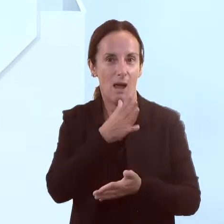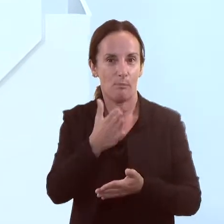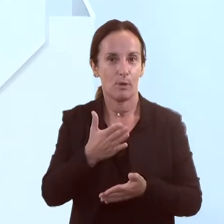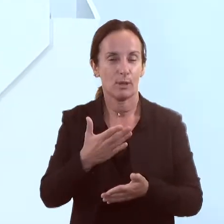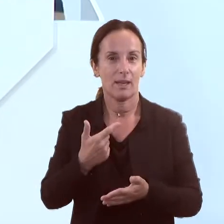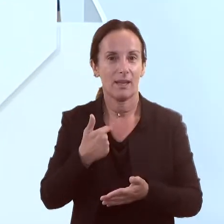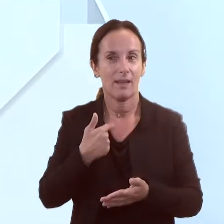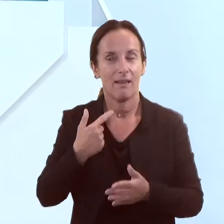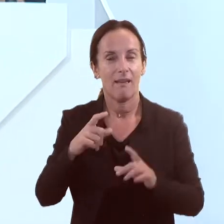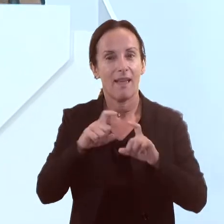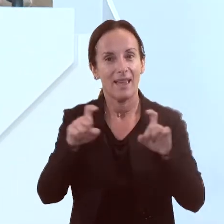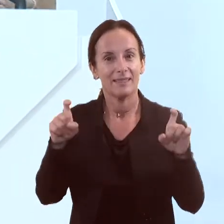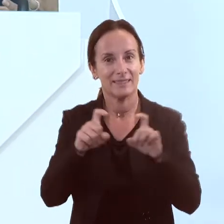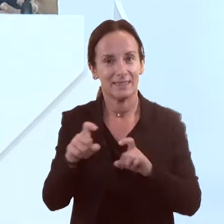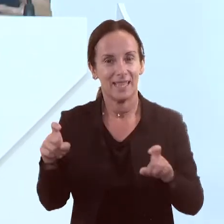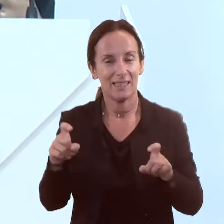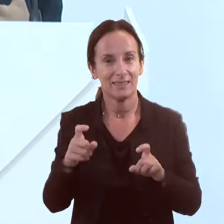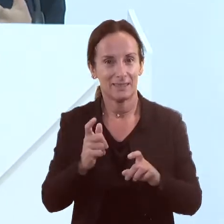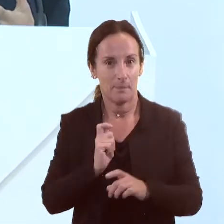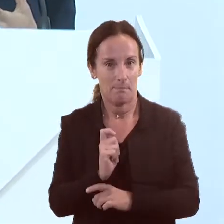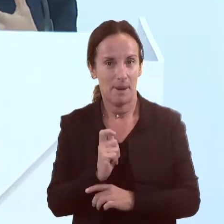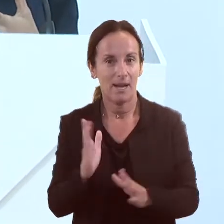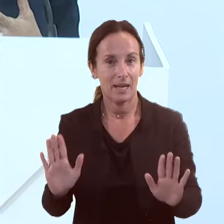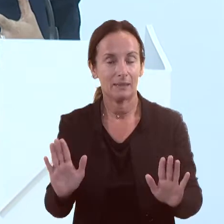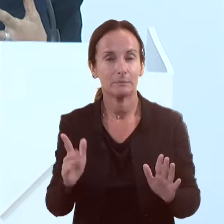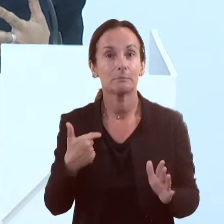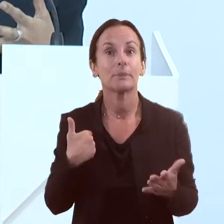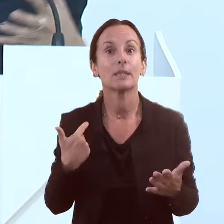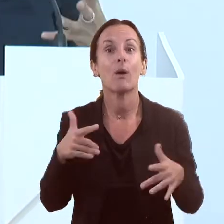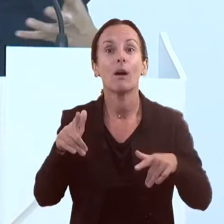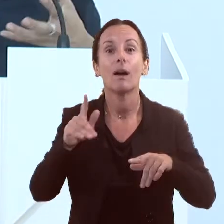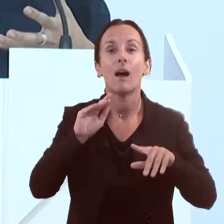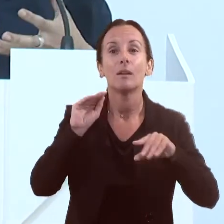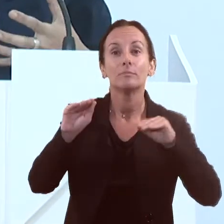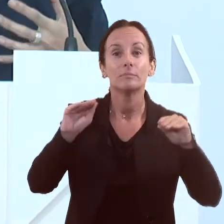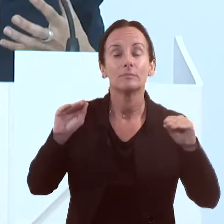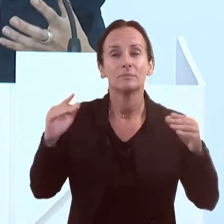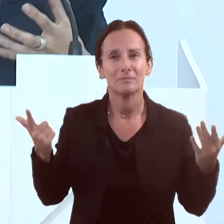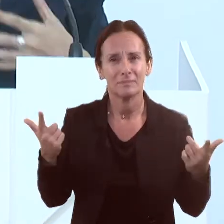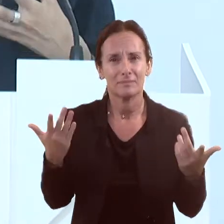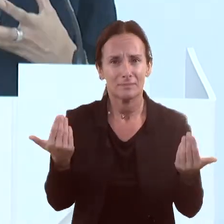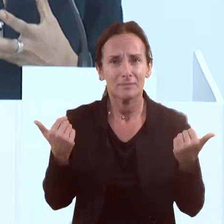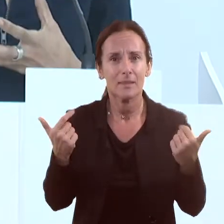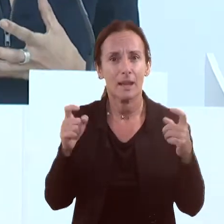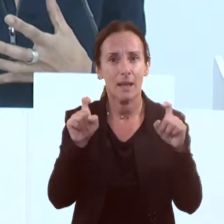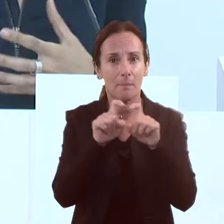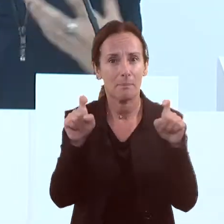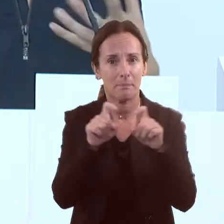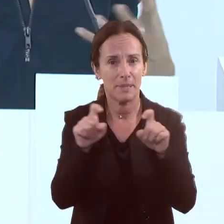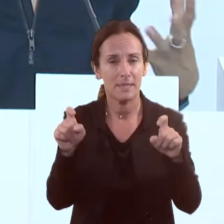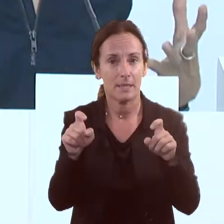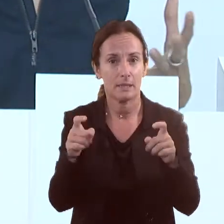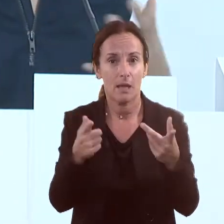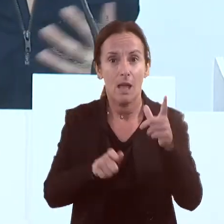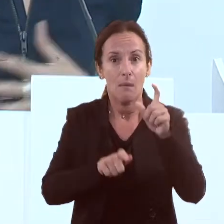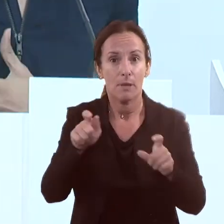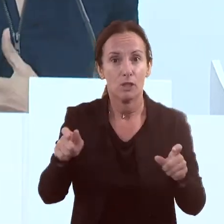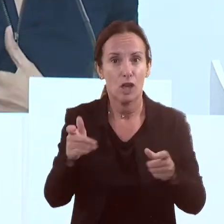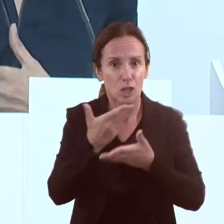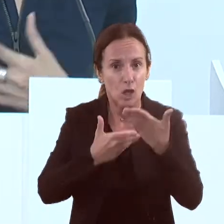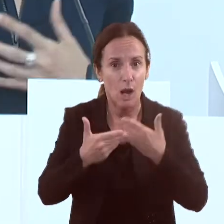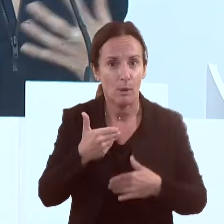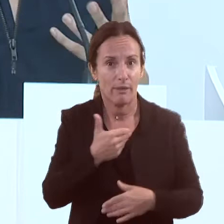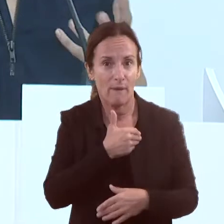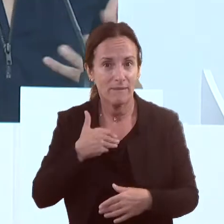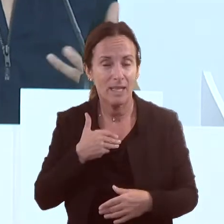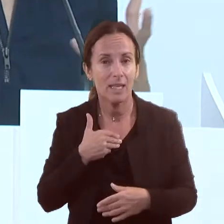que pedimos en realidad es movilizar el parque de vivienda de Mallorca, de manera que todas aquellas personas que quieren colaborar además con